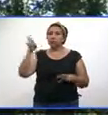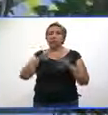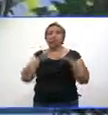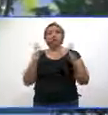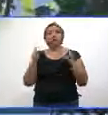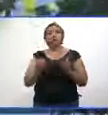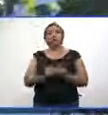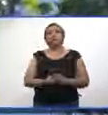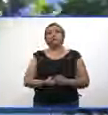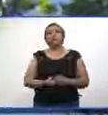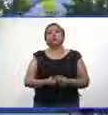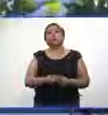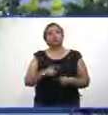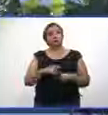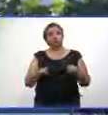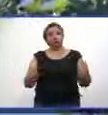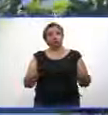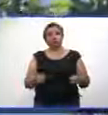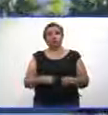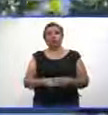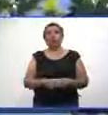fuente alternativa